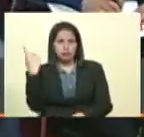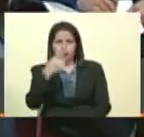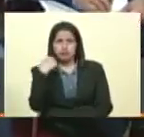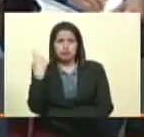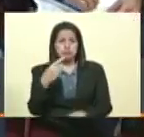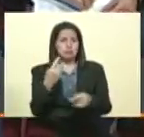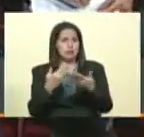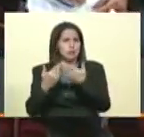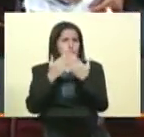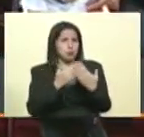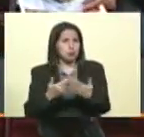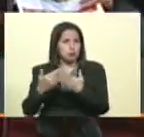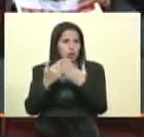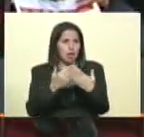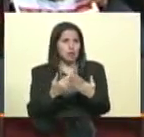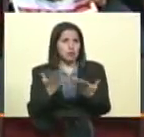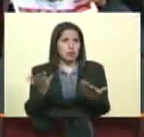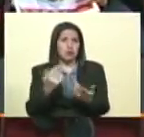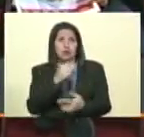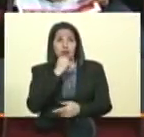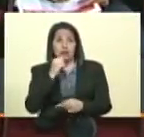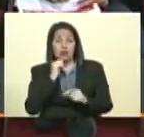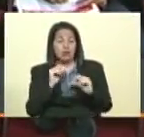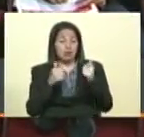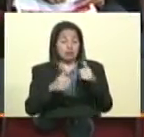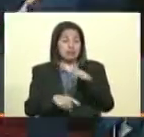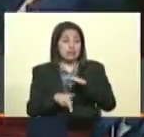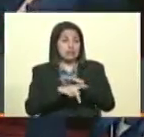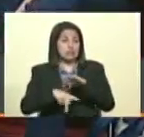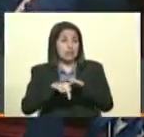¿verdad? Estaban en la educación inicial.